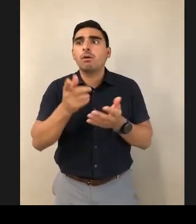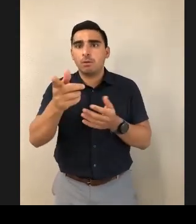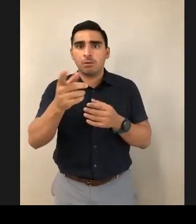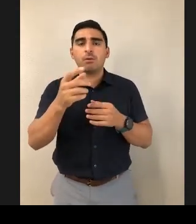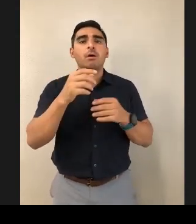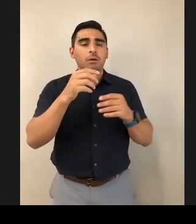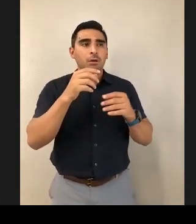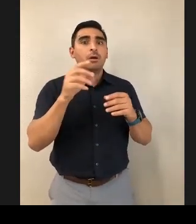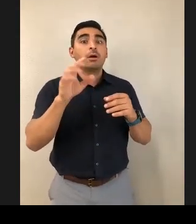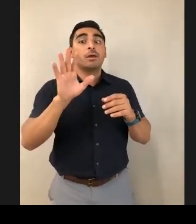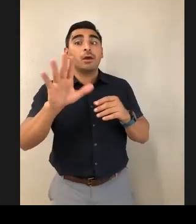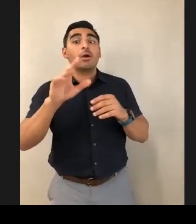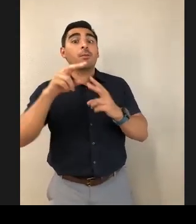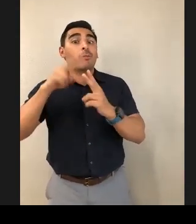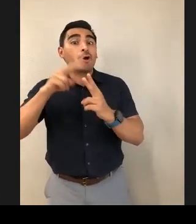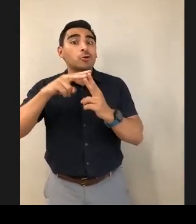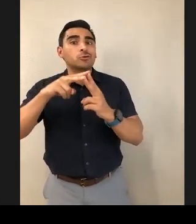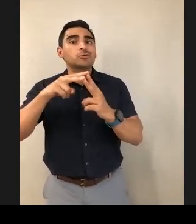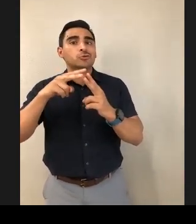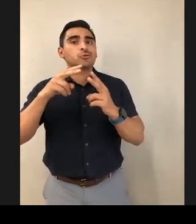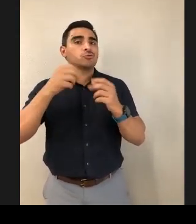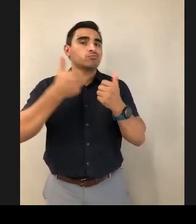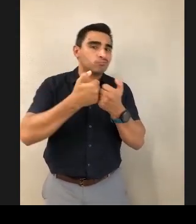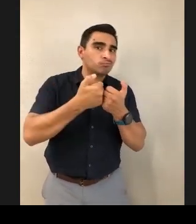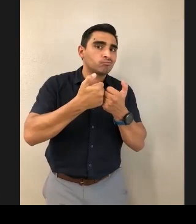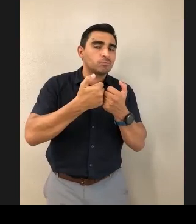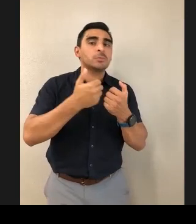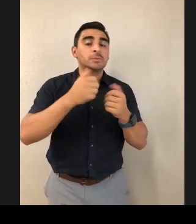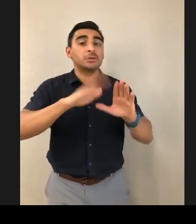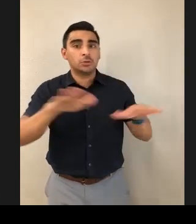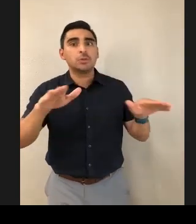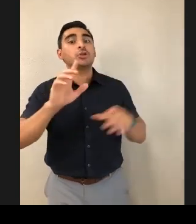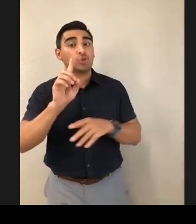cometiendo violencia doméstica con sus